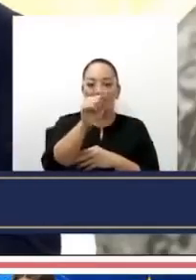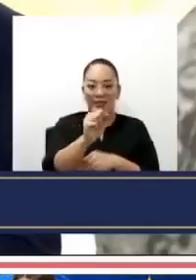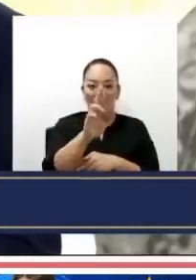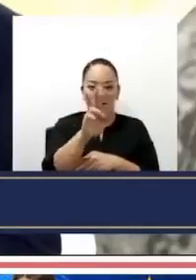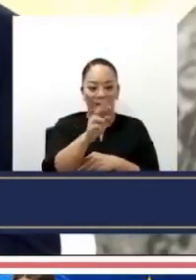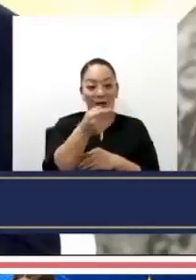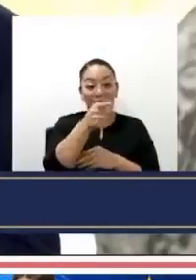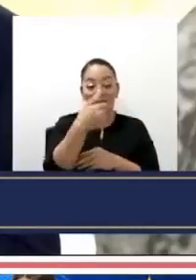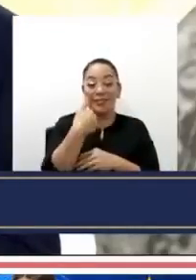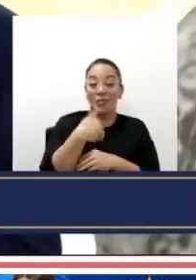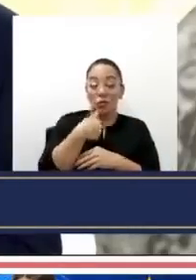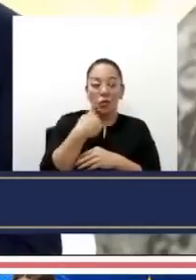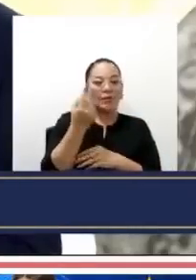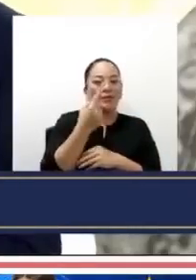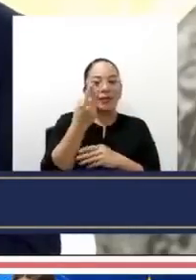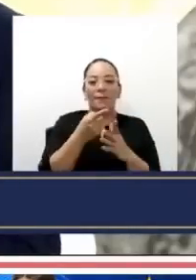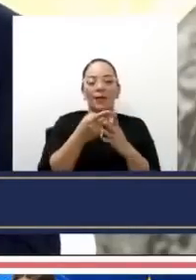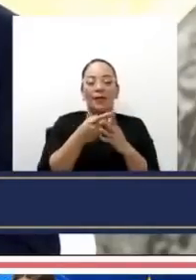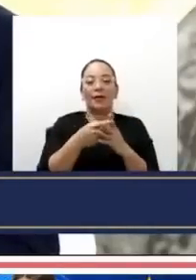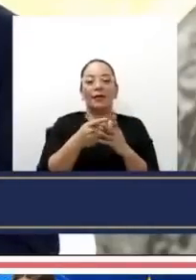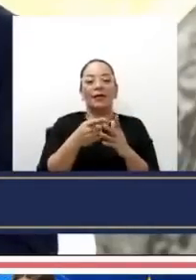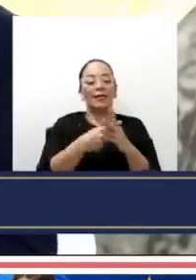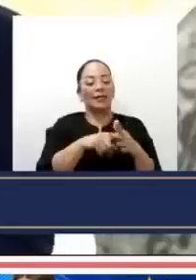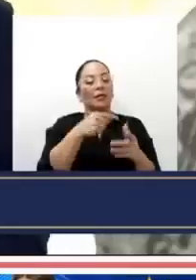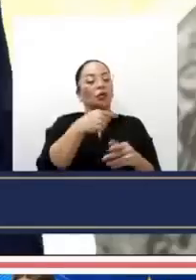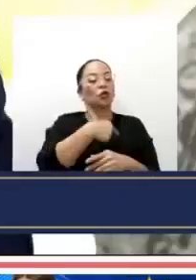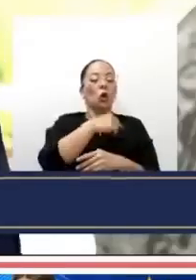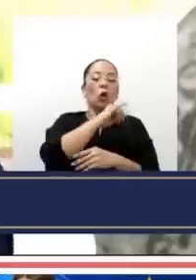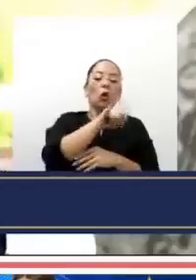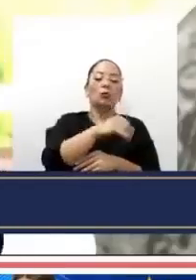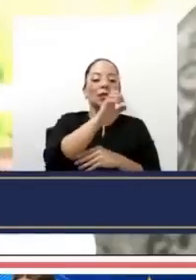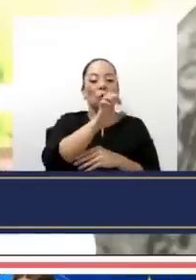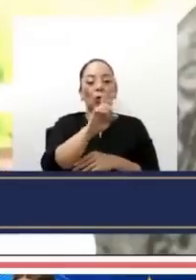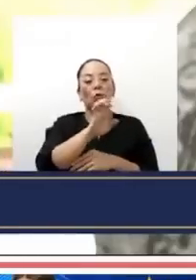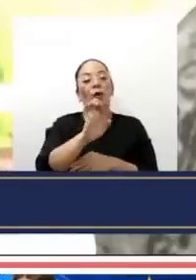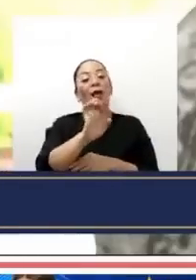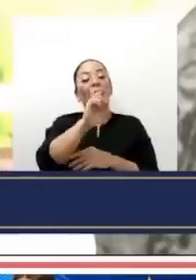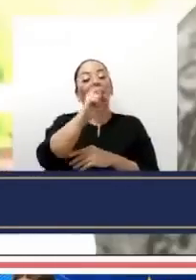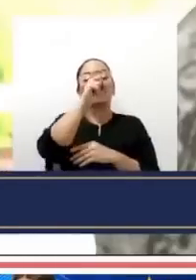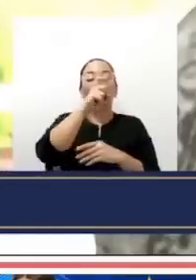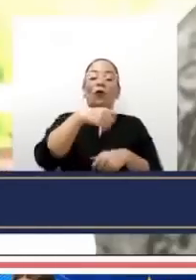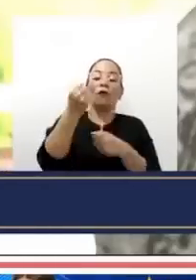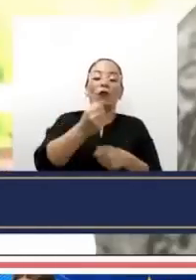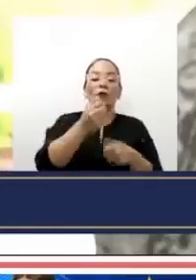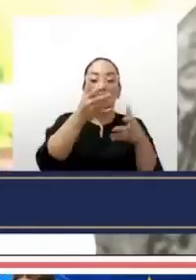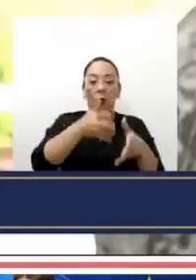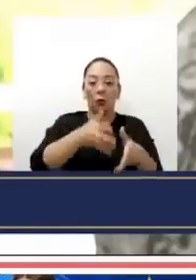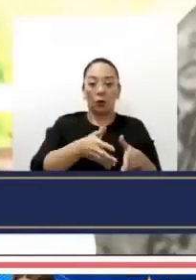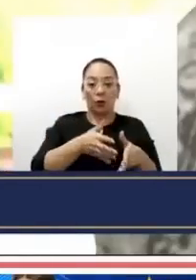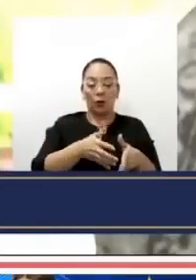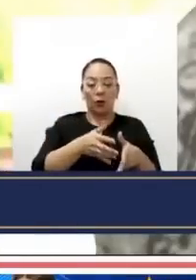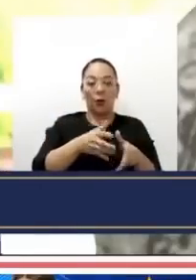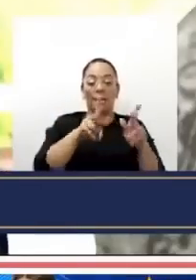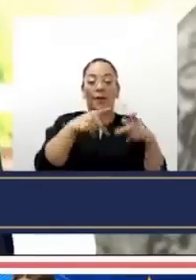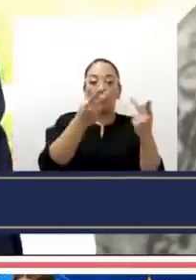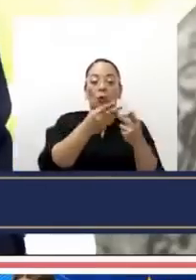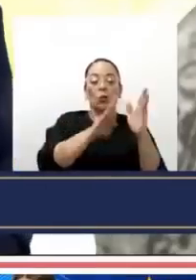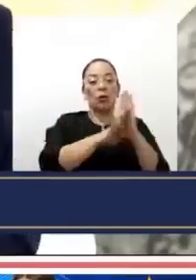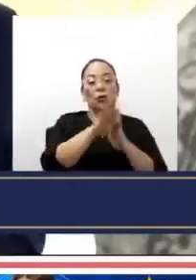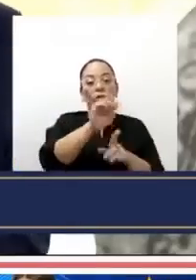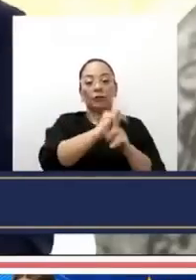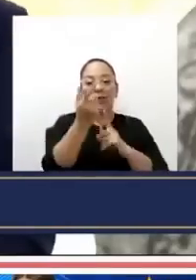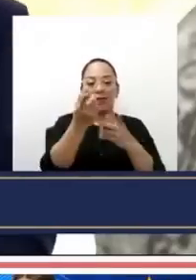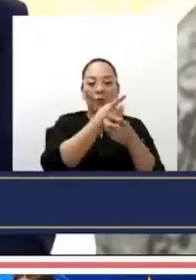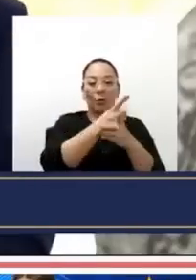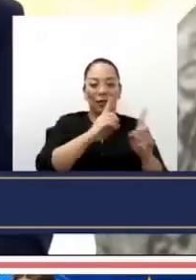distingue porque inicia siempre yo, José Eduardo Vargas Rivera, exfundador del Partido Progreso Social